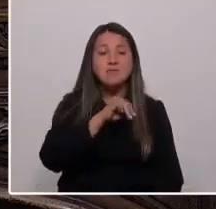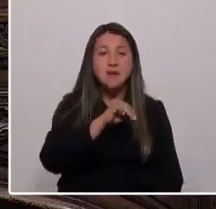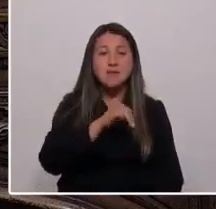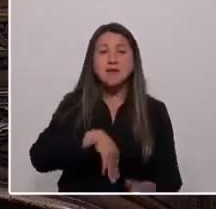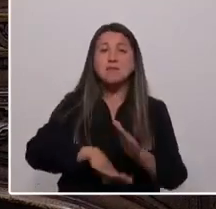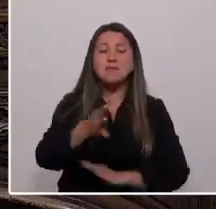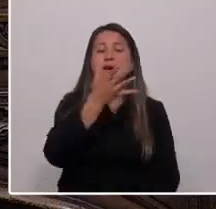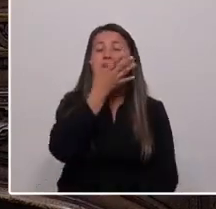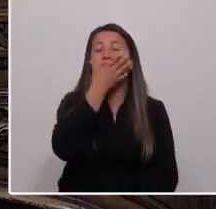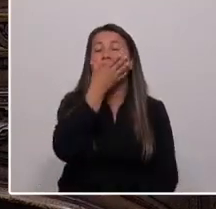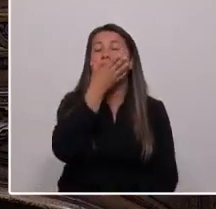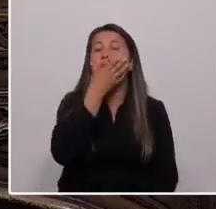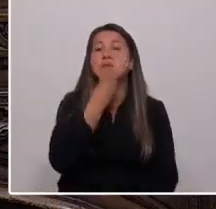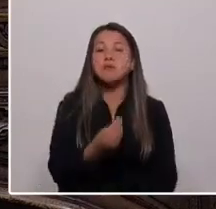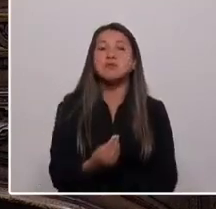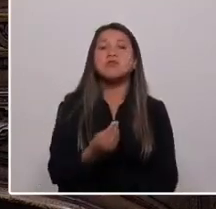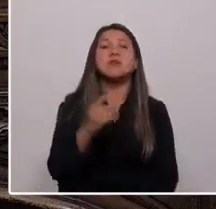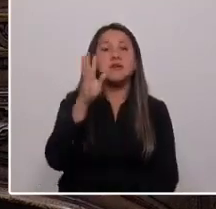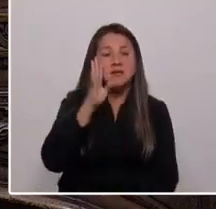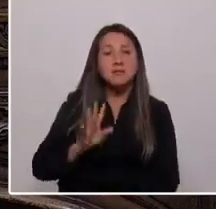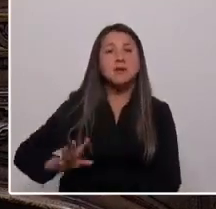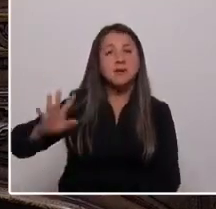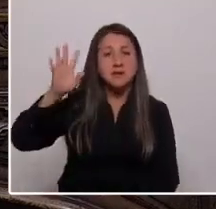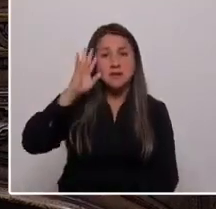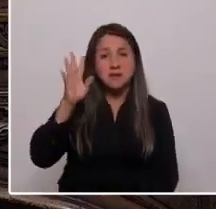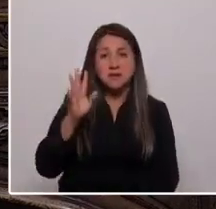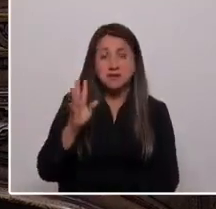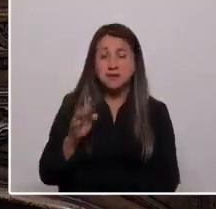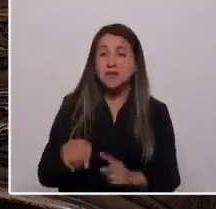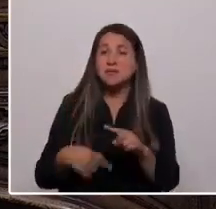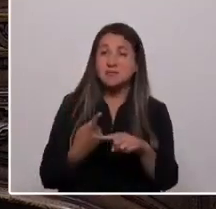habría imaginado jamás el más bello de todos